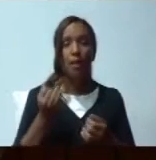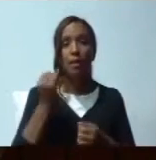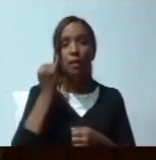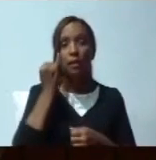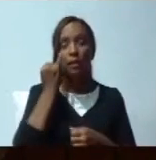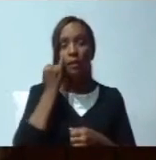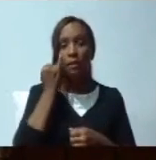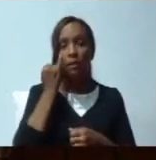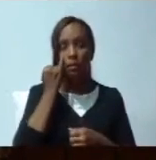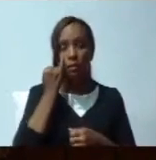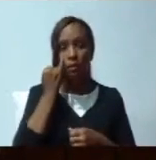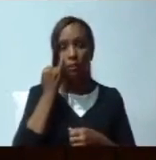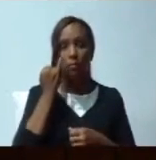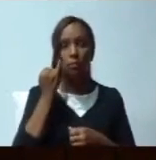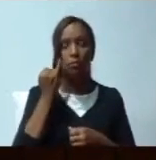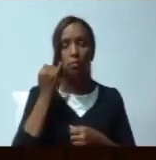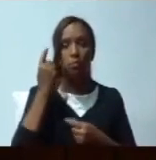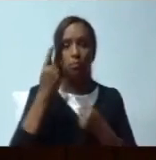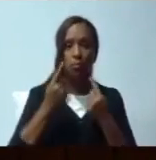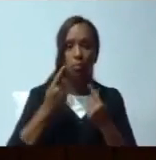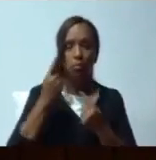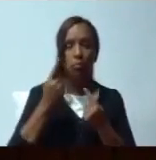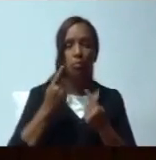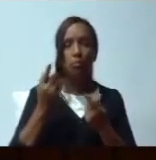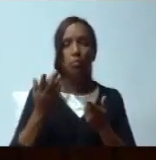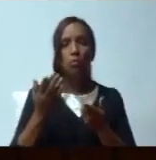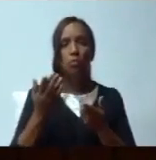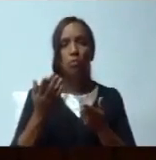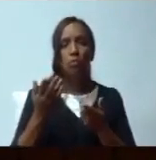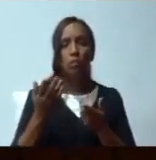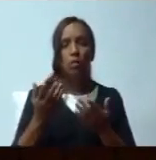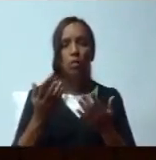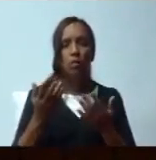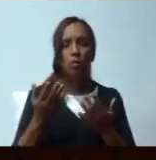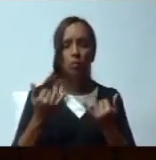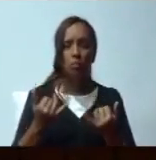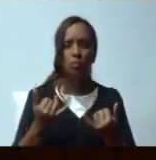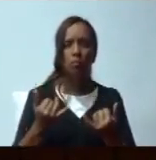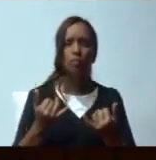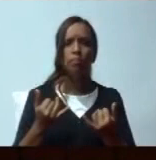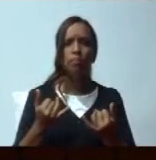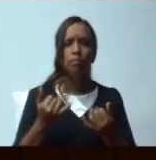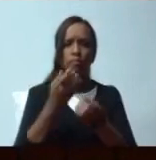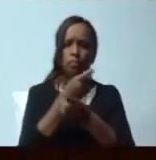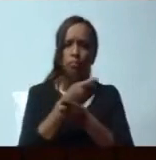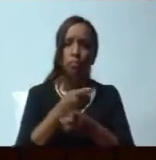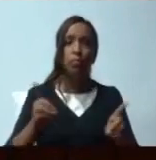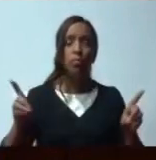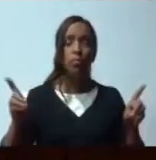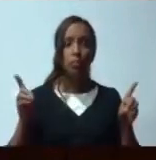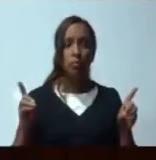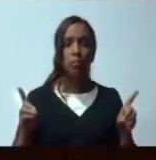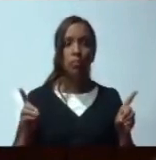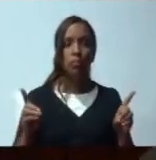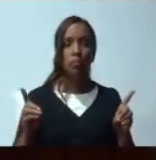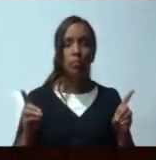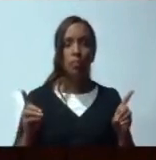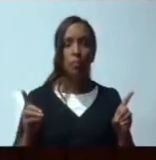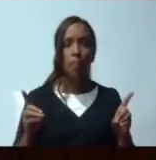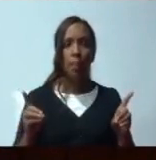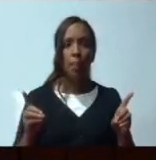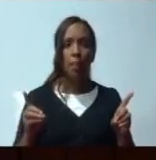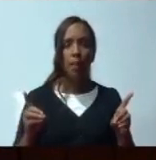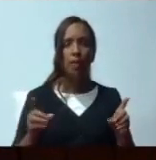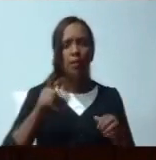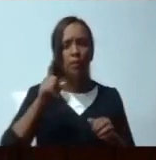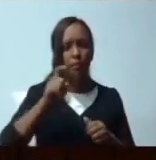del siglo pasado, es el momento más oportuno para nosotros reconocer y